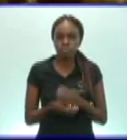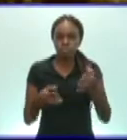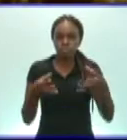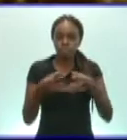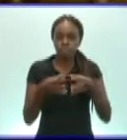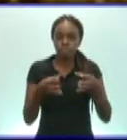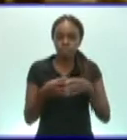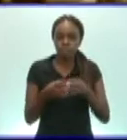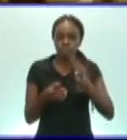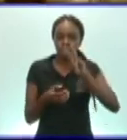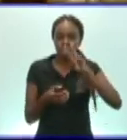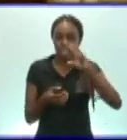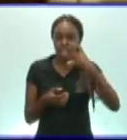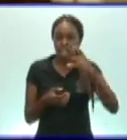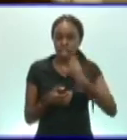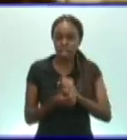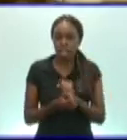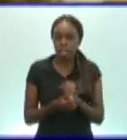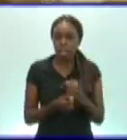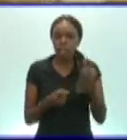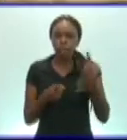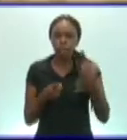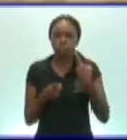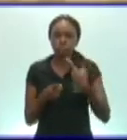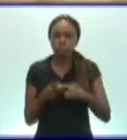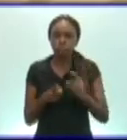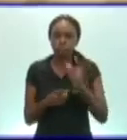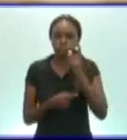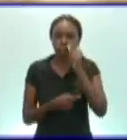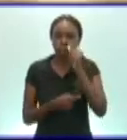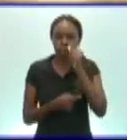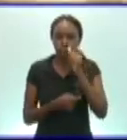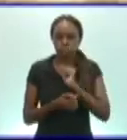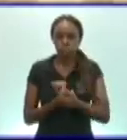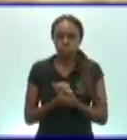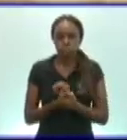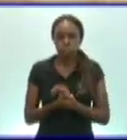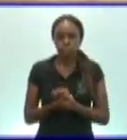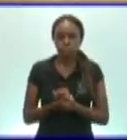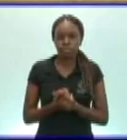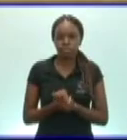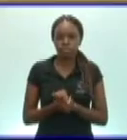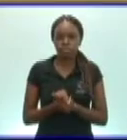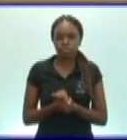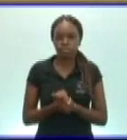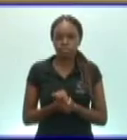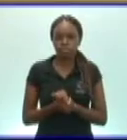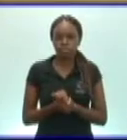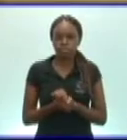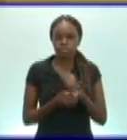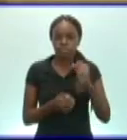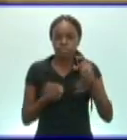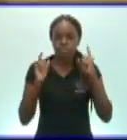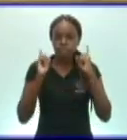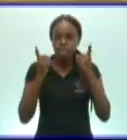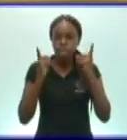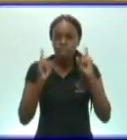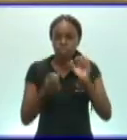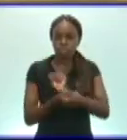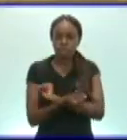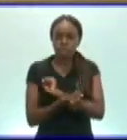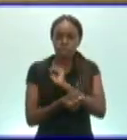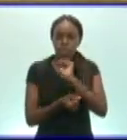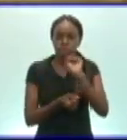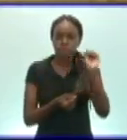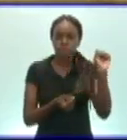villas resaltan Miguel Jerónimo Gutiérrez y Eduardo Machado. De esta asamblea sale aprobada la